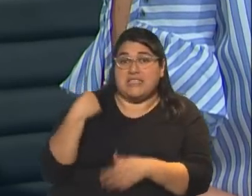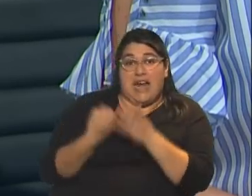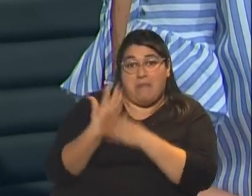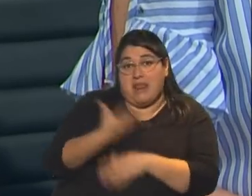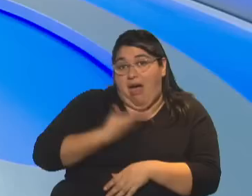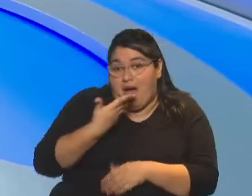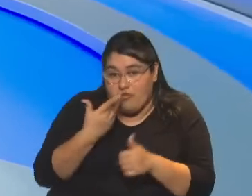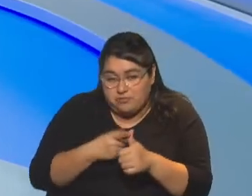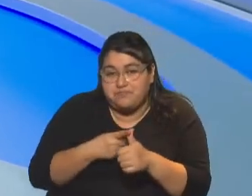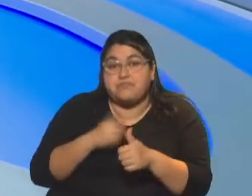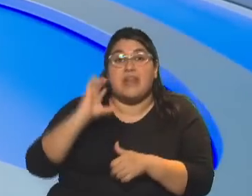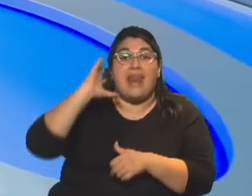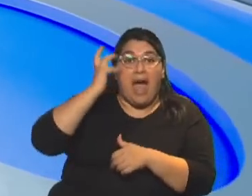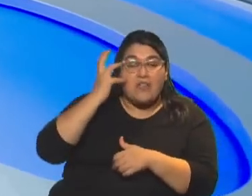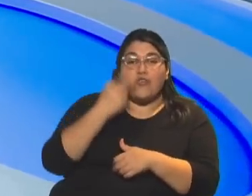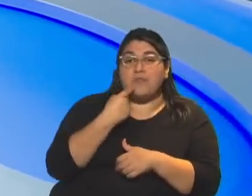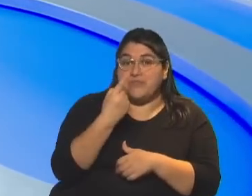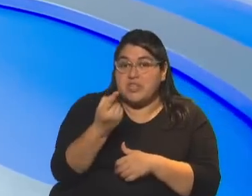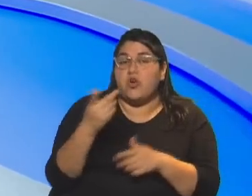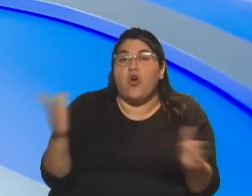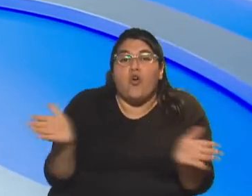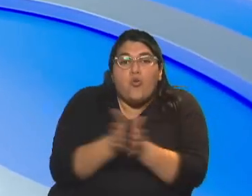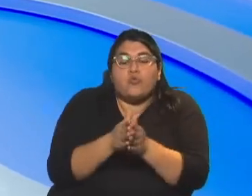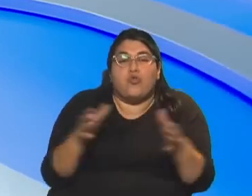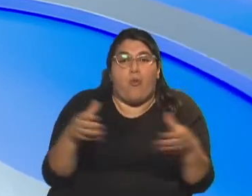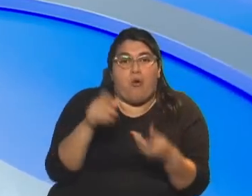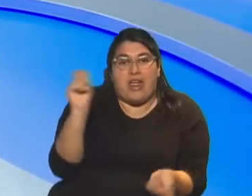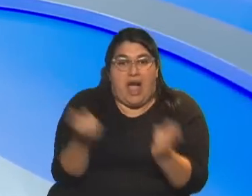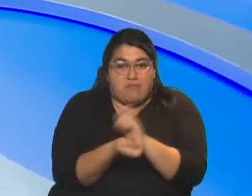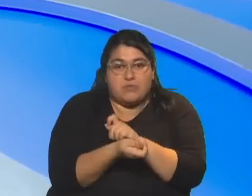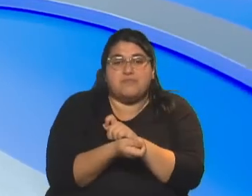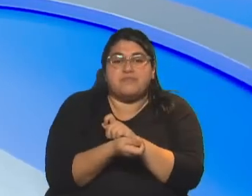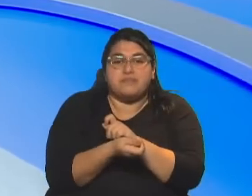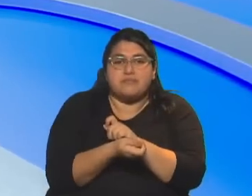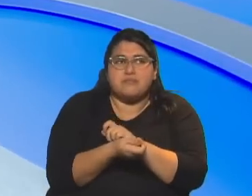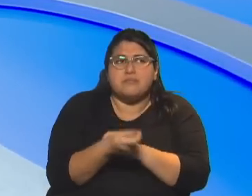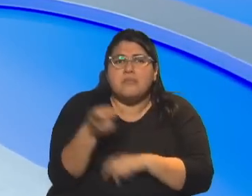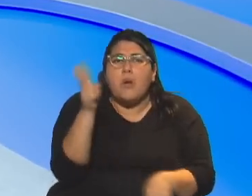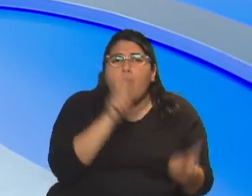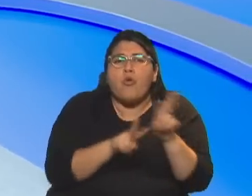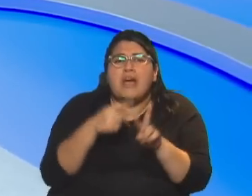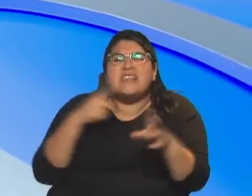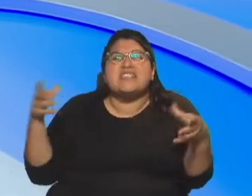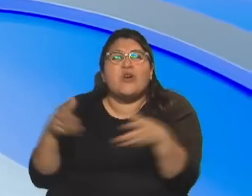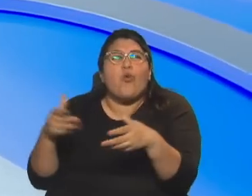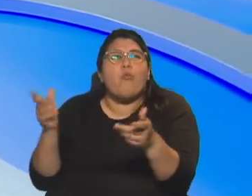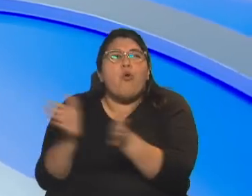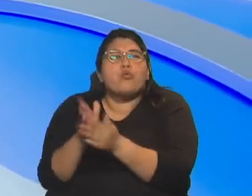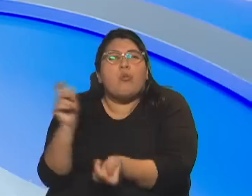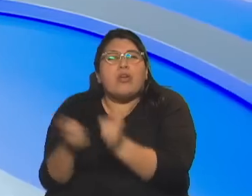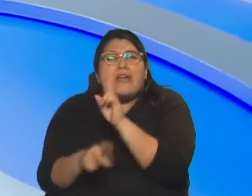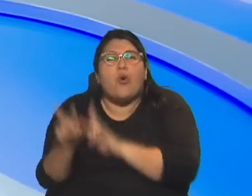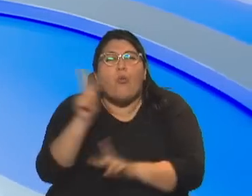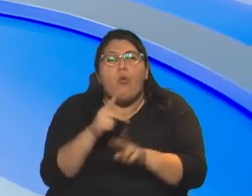en una radio reitero juntos por el cambio están viendo quién mata al primer peronista lo dijo el